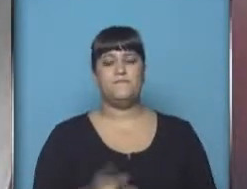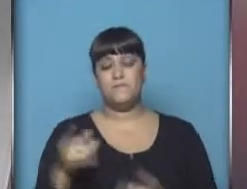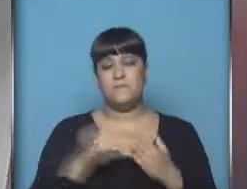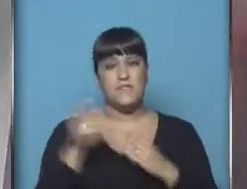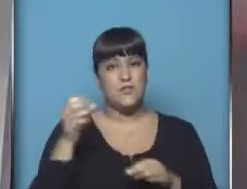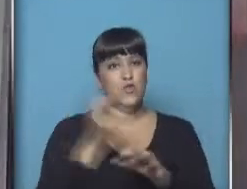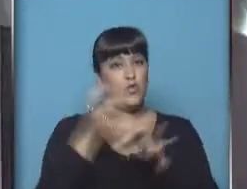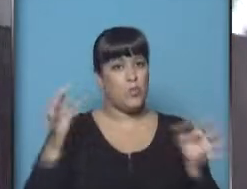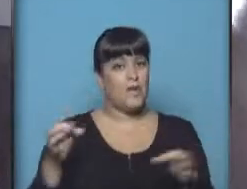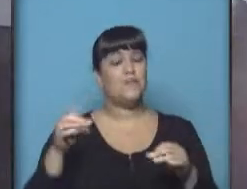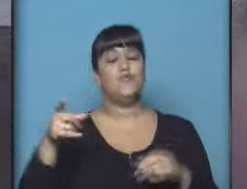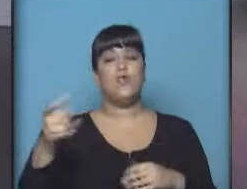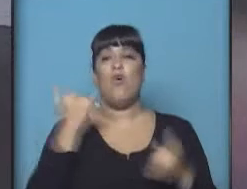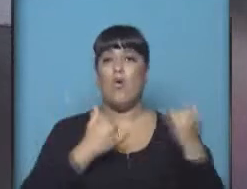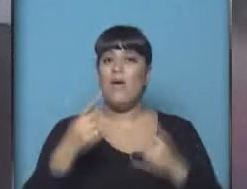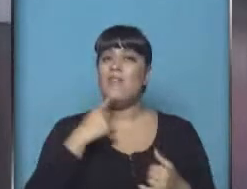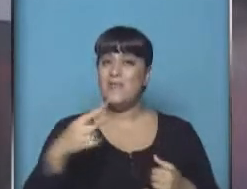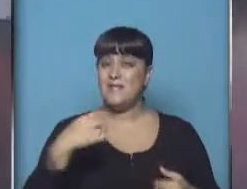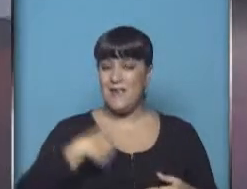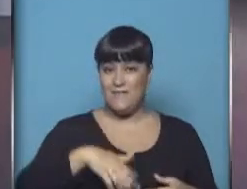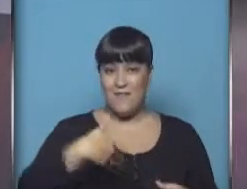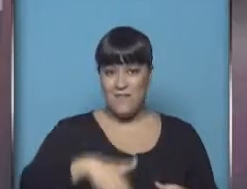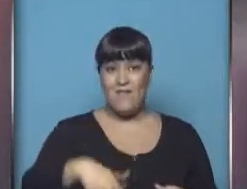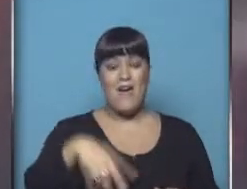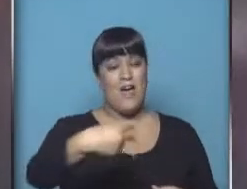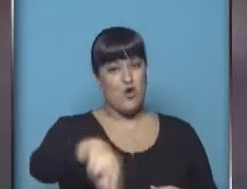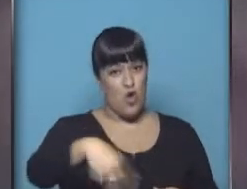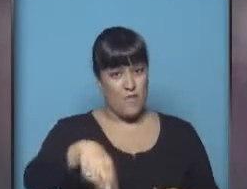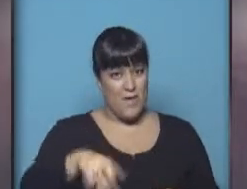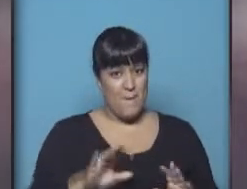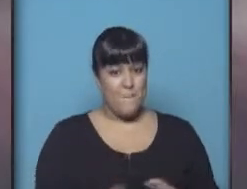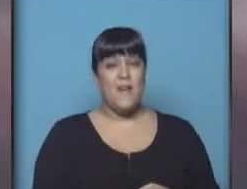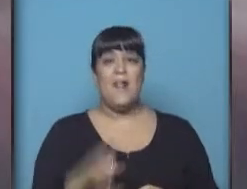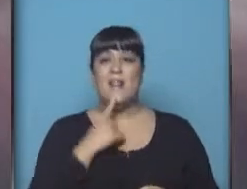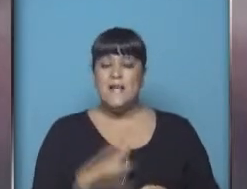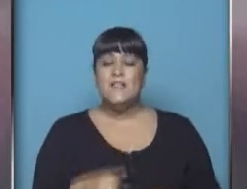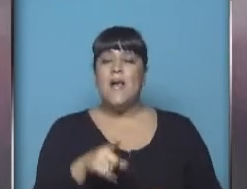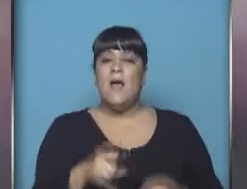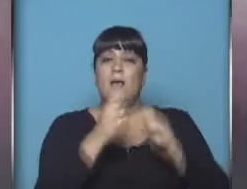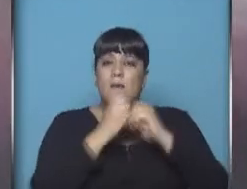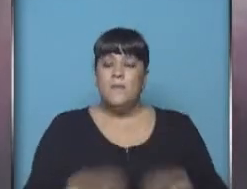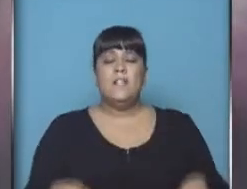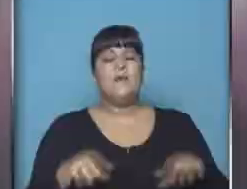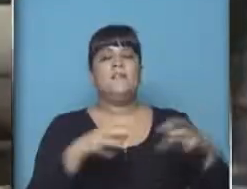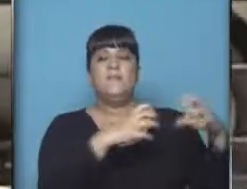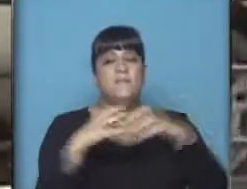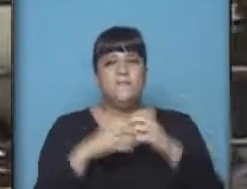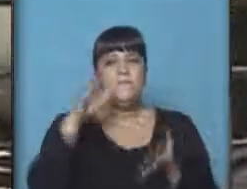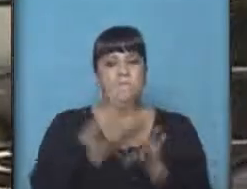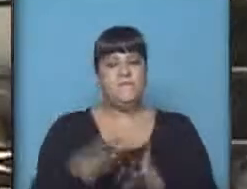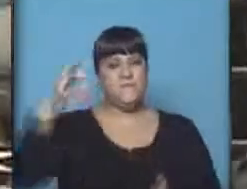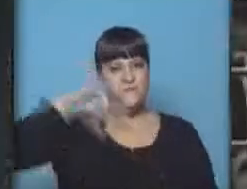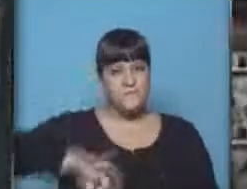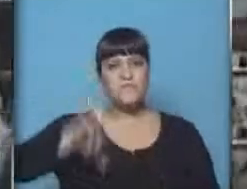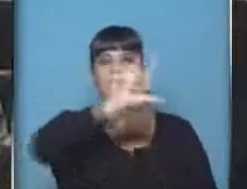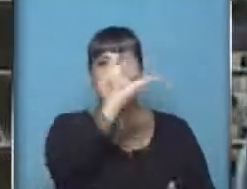seguramente en el mes de noviembre, es decir, en días más, antes de fin de año, va a comenzar la paritaria a nivel nacional para